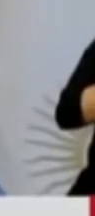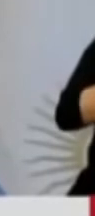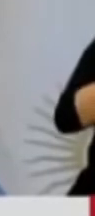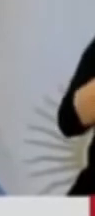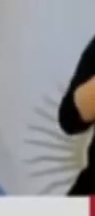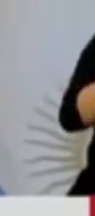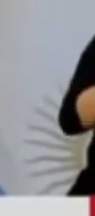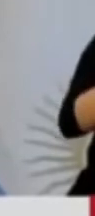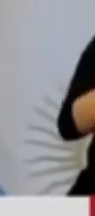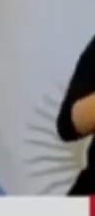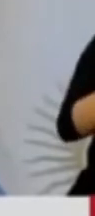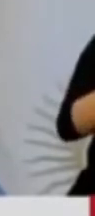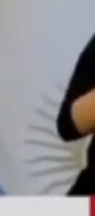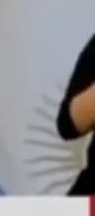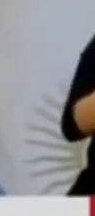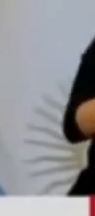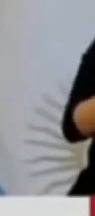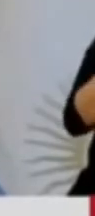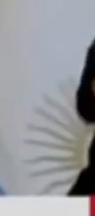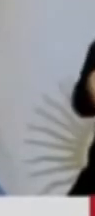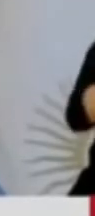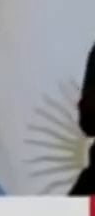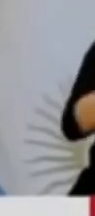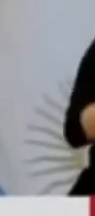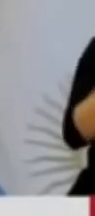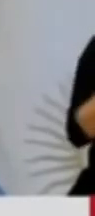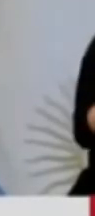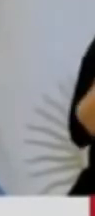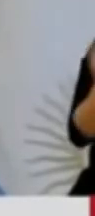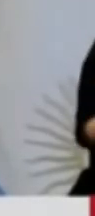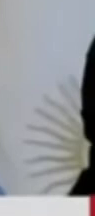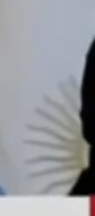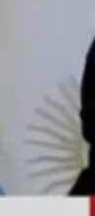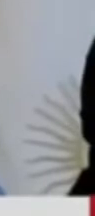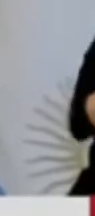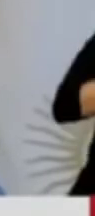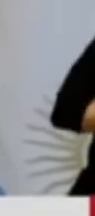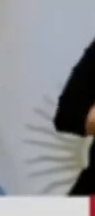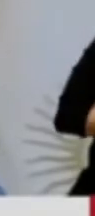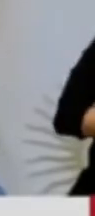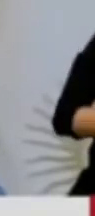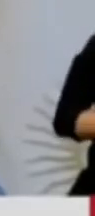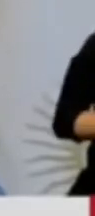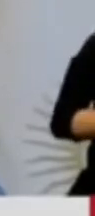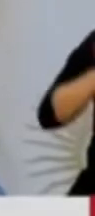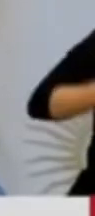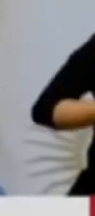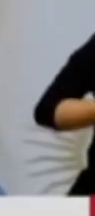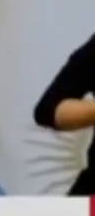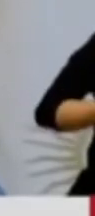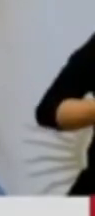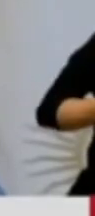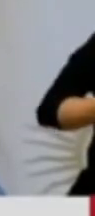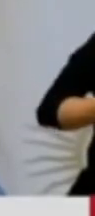los antecedentes de la franquicia que establezca la autoridad de aplicación. Asimismo,